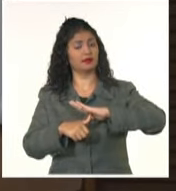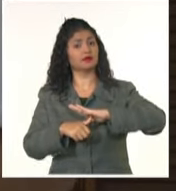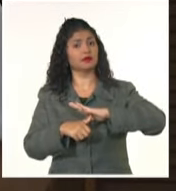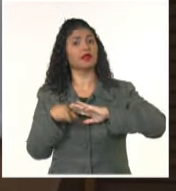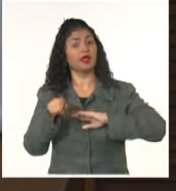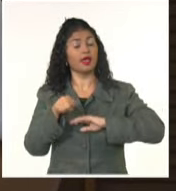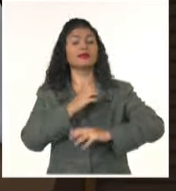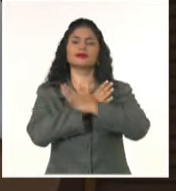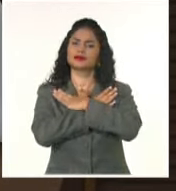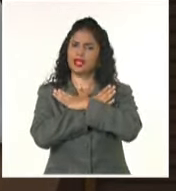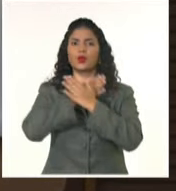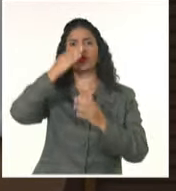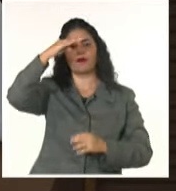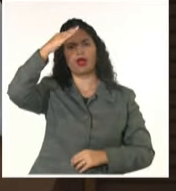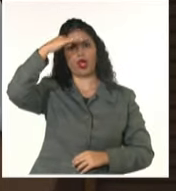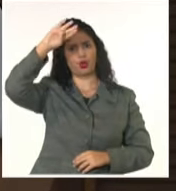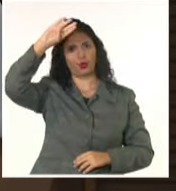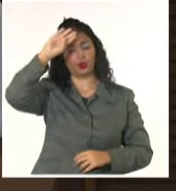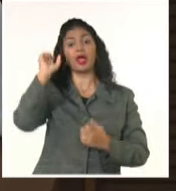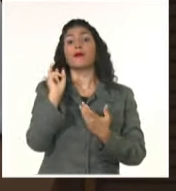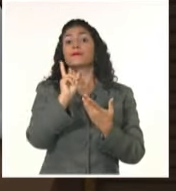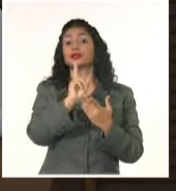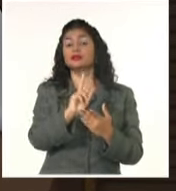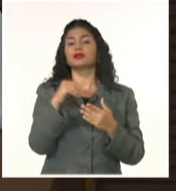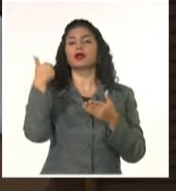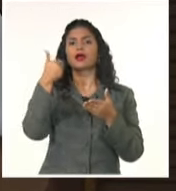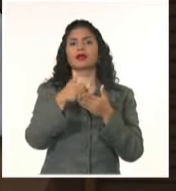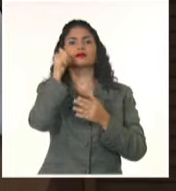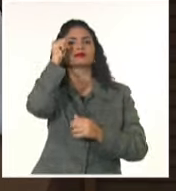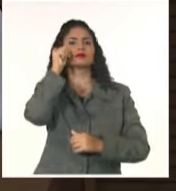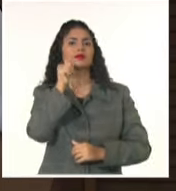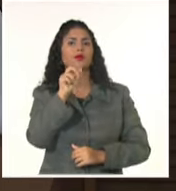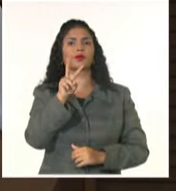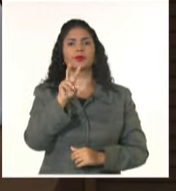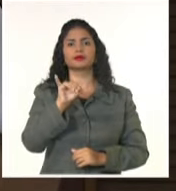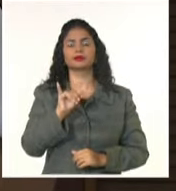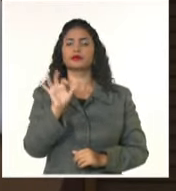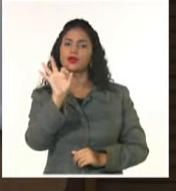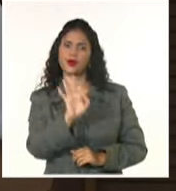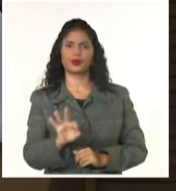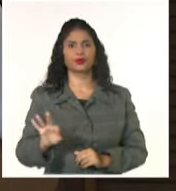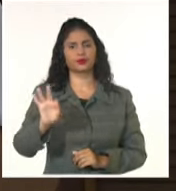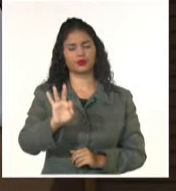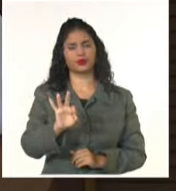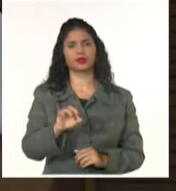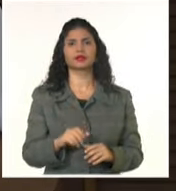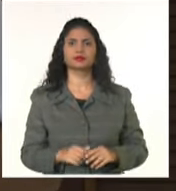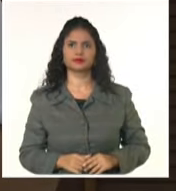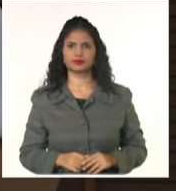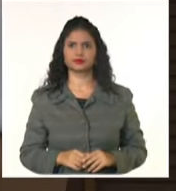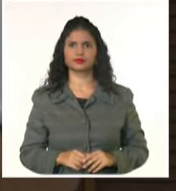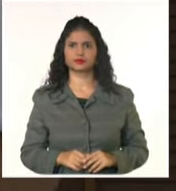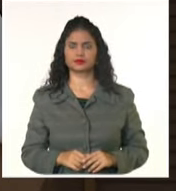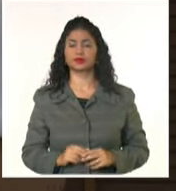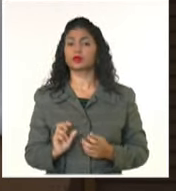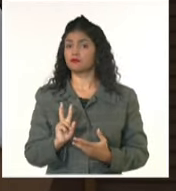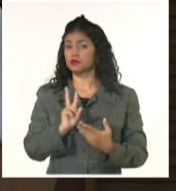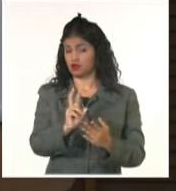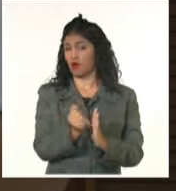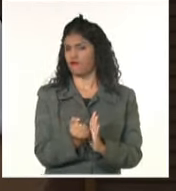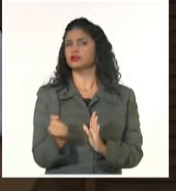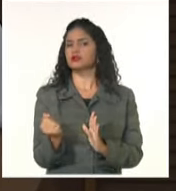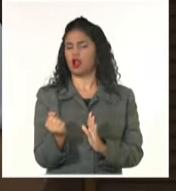Kajibabi, permanecerá en Cuba hasta el sábado 26 de octubre. Visita oficial